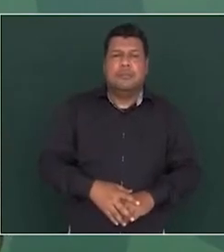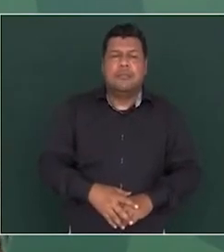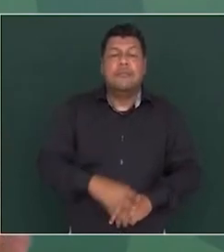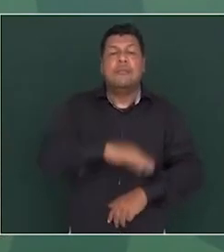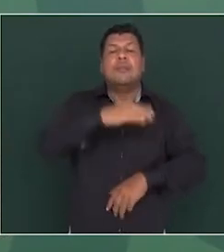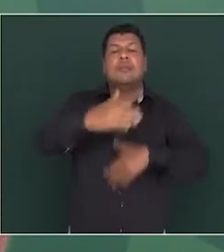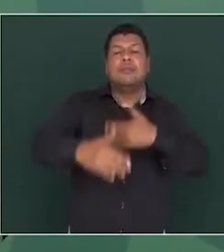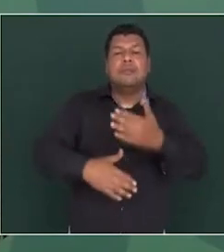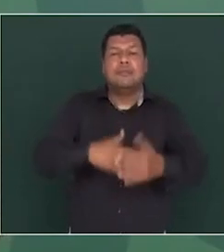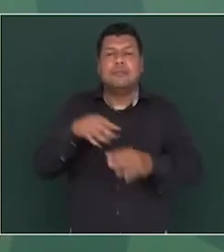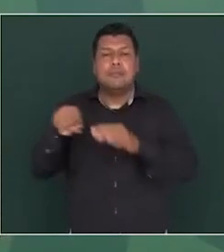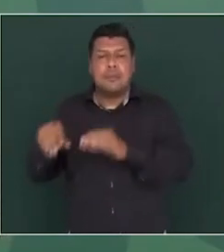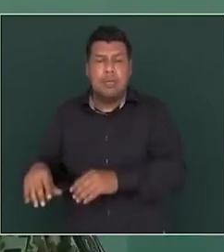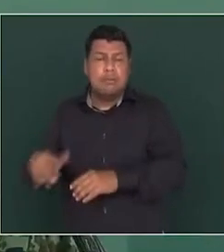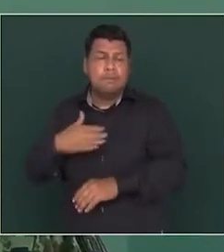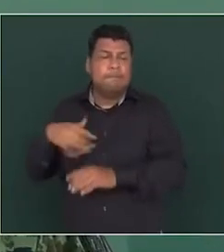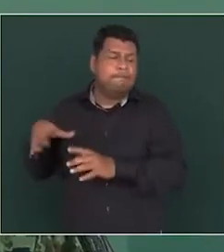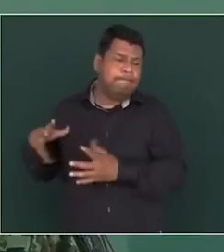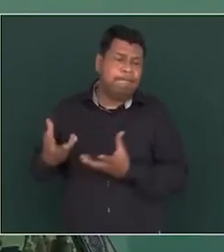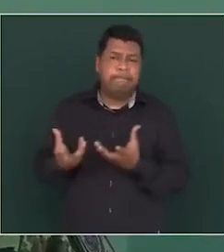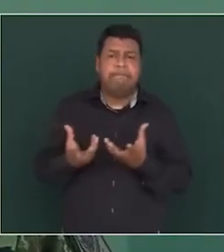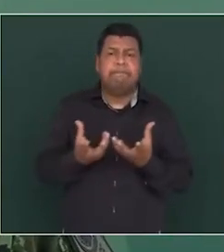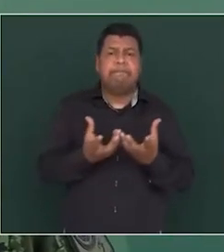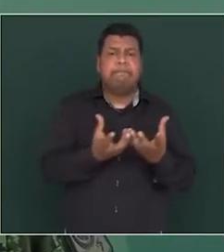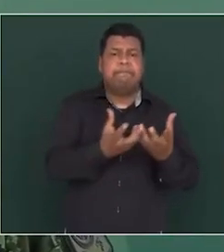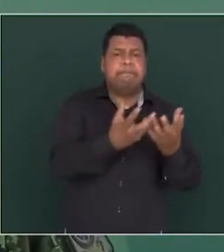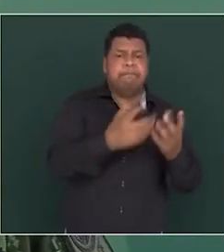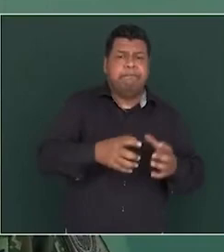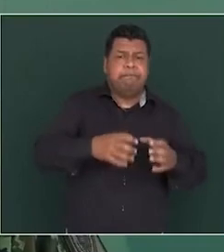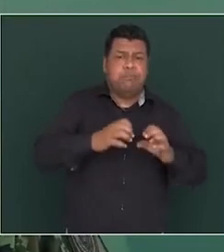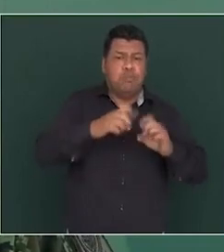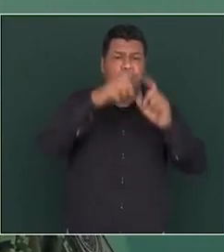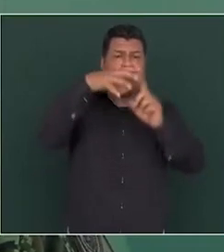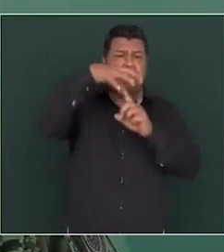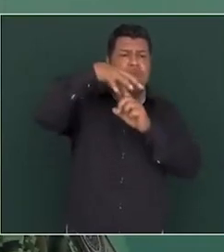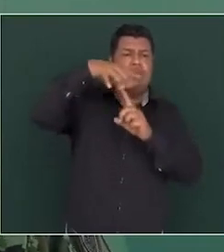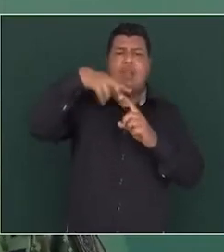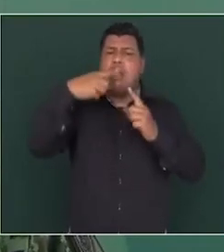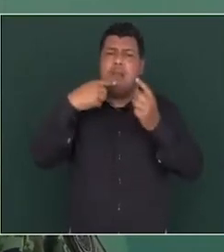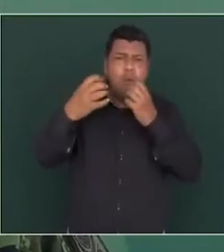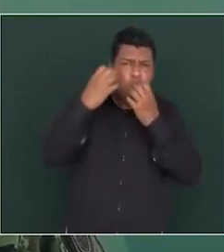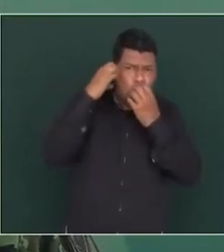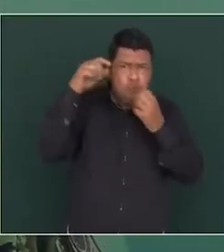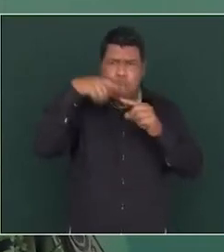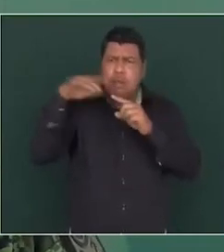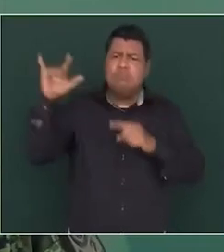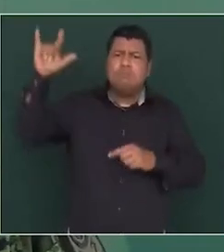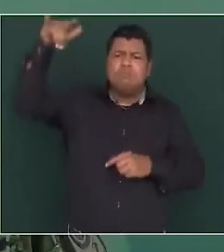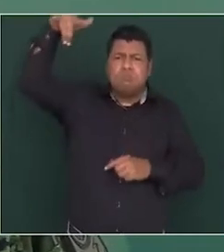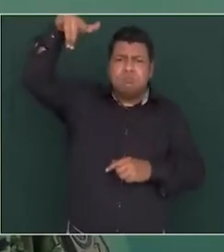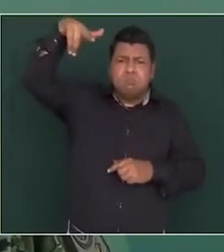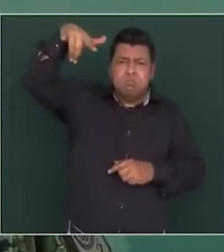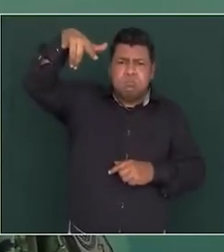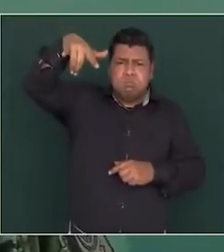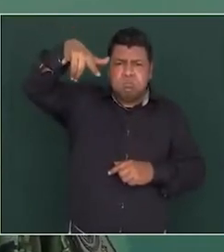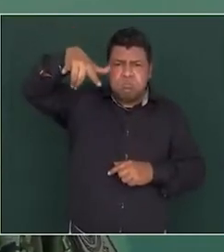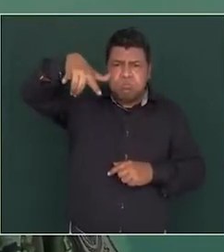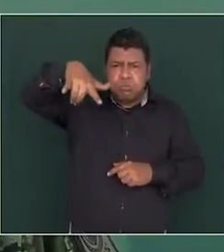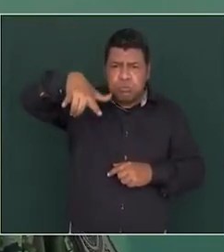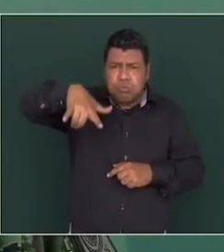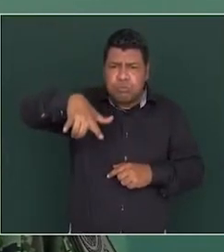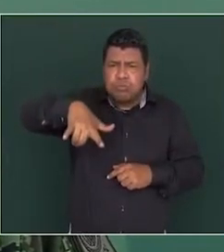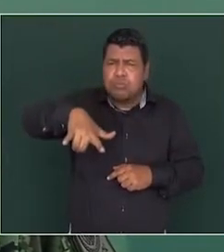nos trasladaremos con el señor presidente a la torre de control para ver el aterrizaje